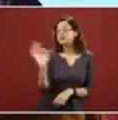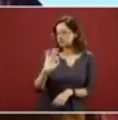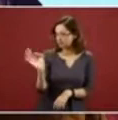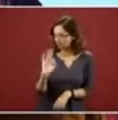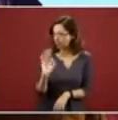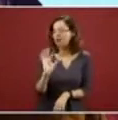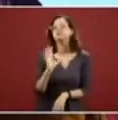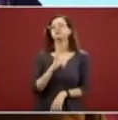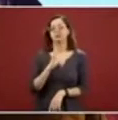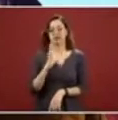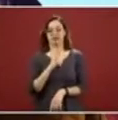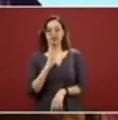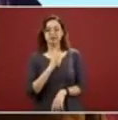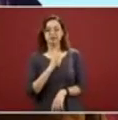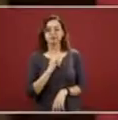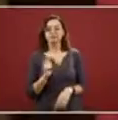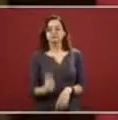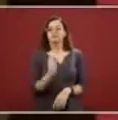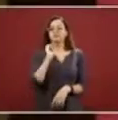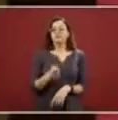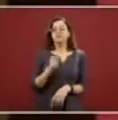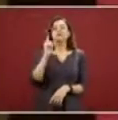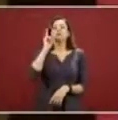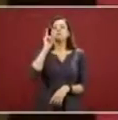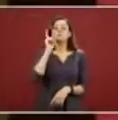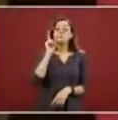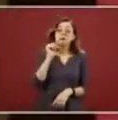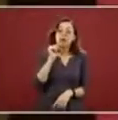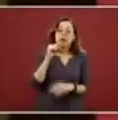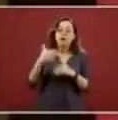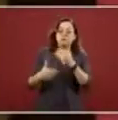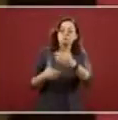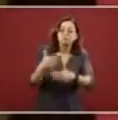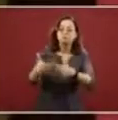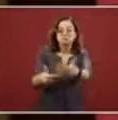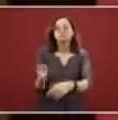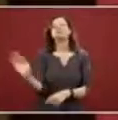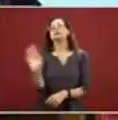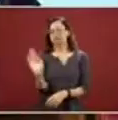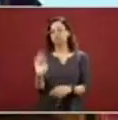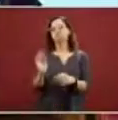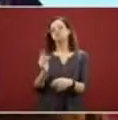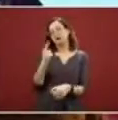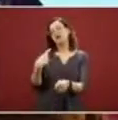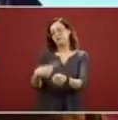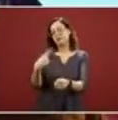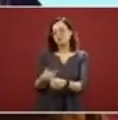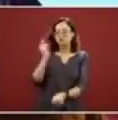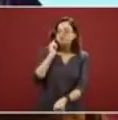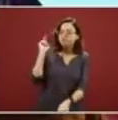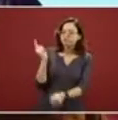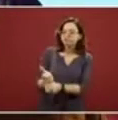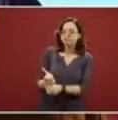casos sospechosos, lo que quiere decir que mañana o en los siguientes días pudieran entonces sí confirmar